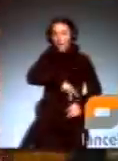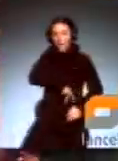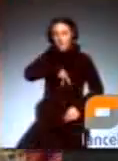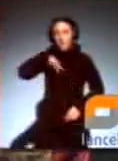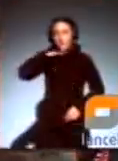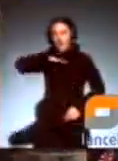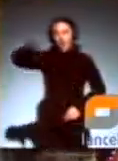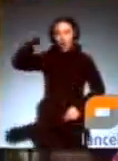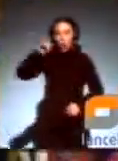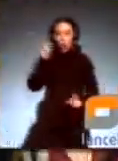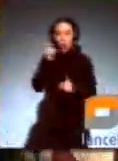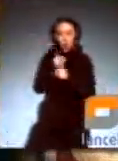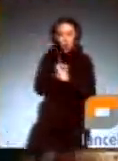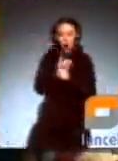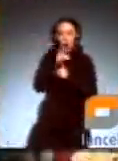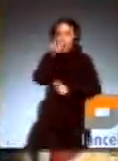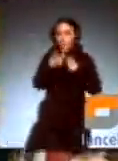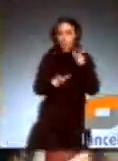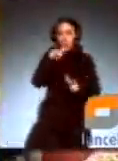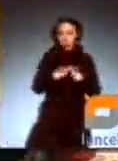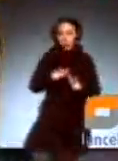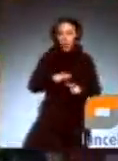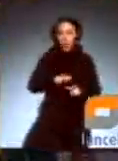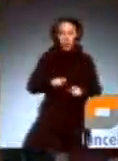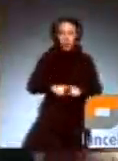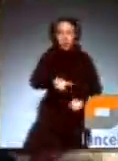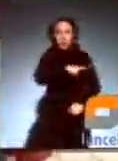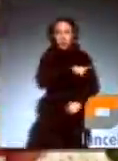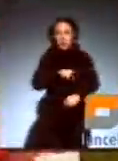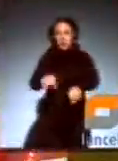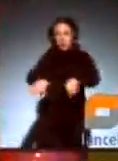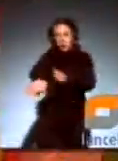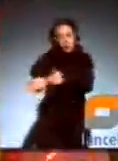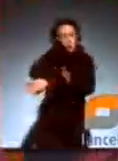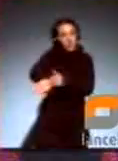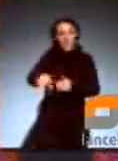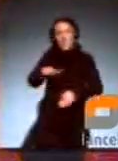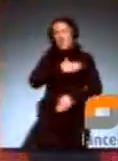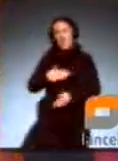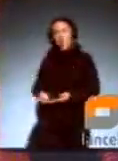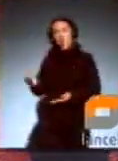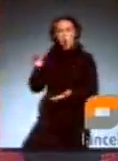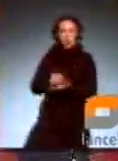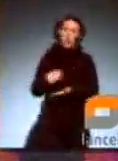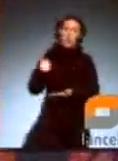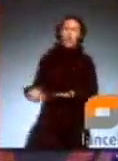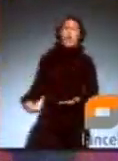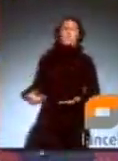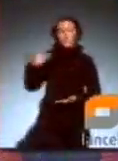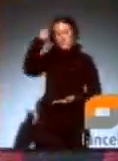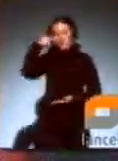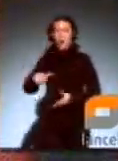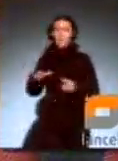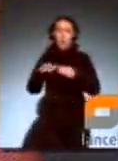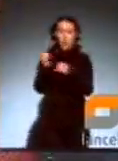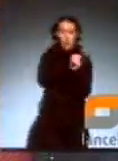Con esta hora los vallas quieren revivirlo. Ya sabe usted que nuestra murga nunca se ha callado. Cada